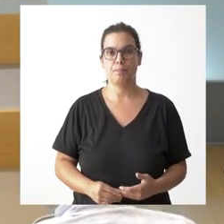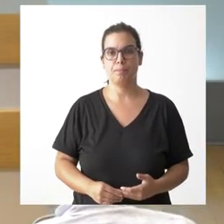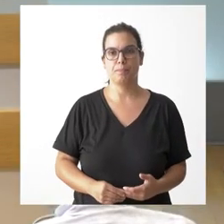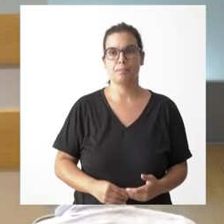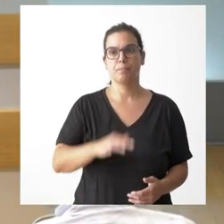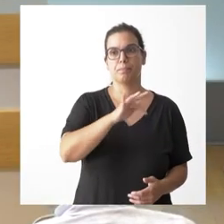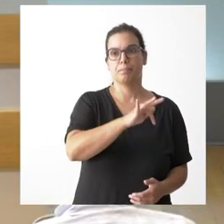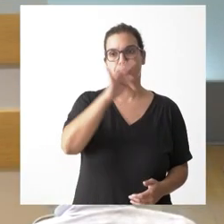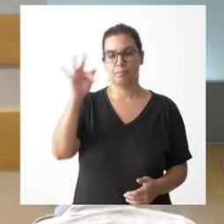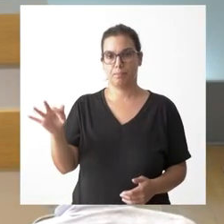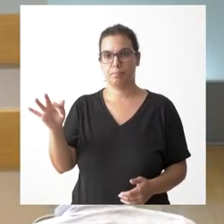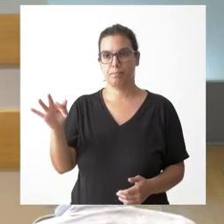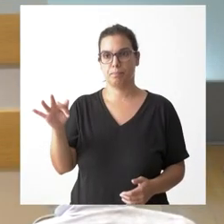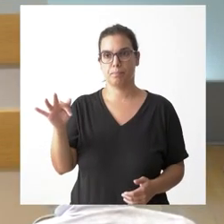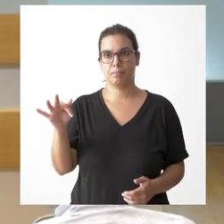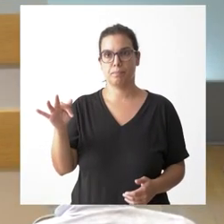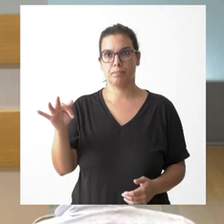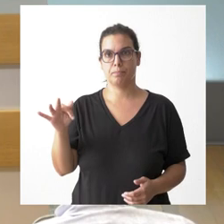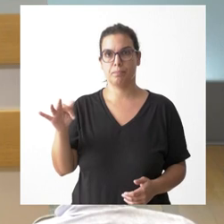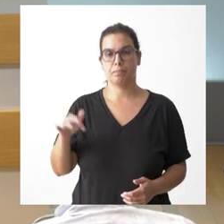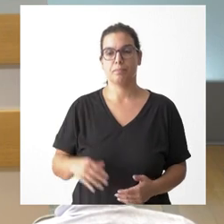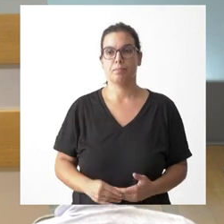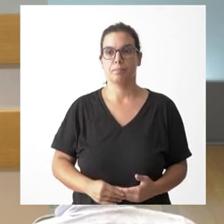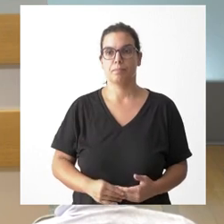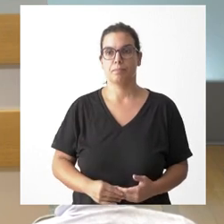Se aplicará. Y cuando se aplica, cuando se va a aplicar, desde el 1 de septiembre.